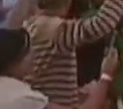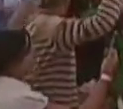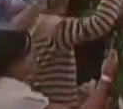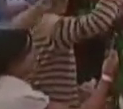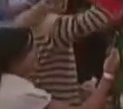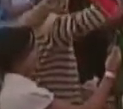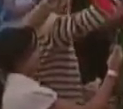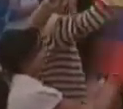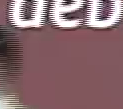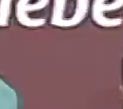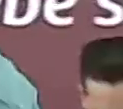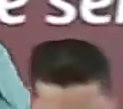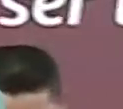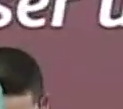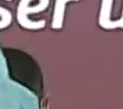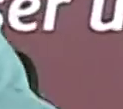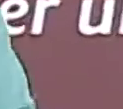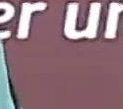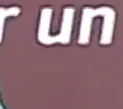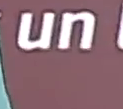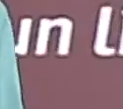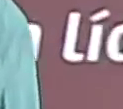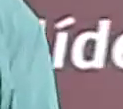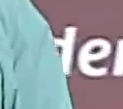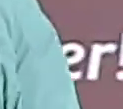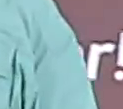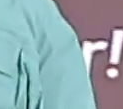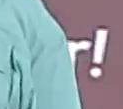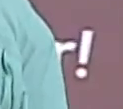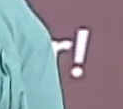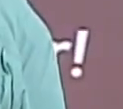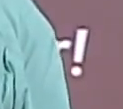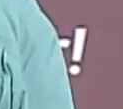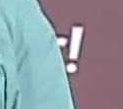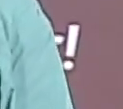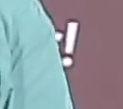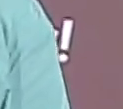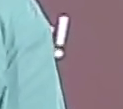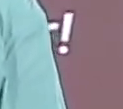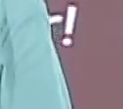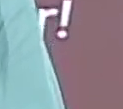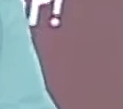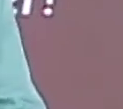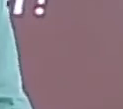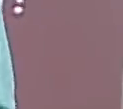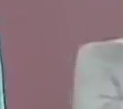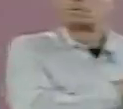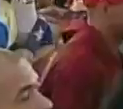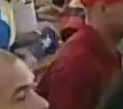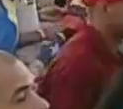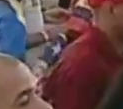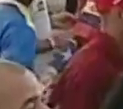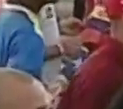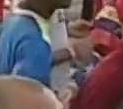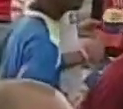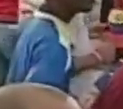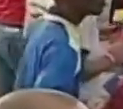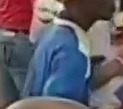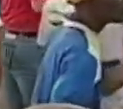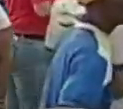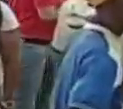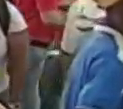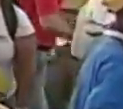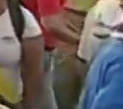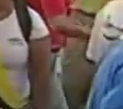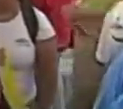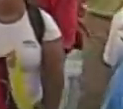querida! ¡Que la libertó mi hermano fue Simón Bolívar! Cuando Bolívar nació,